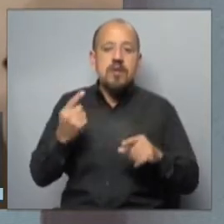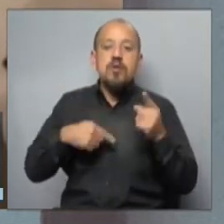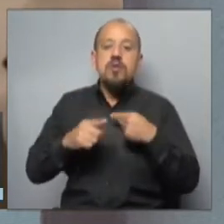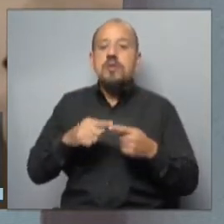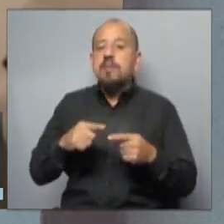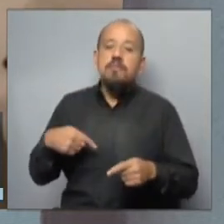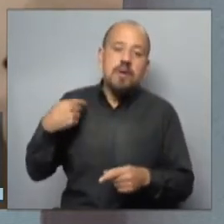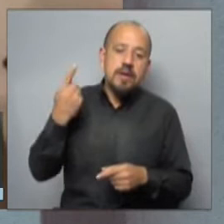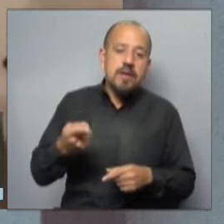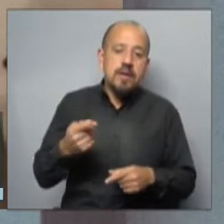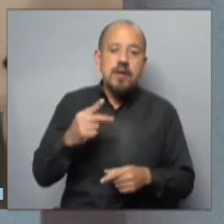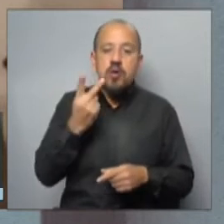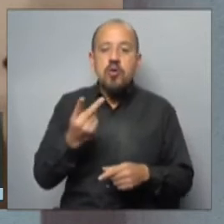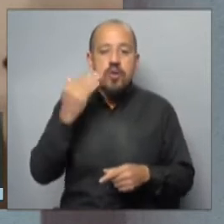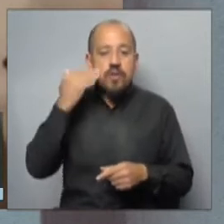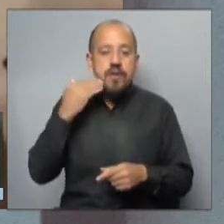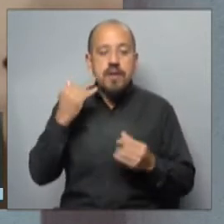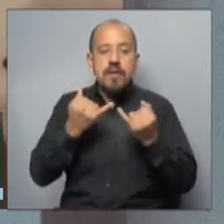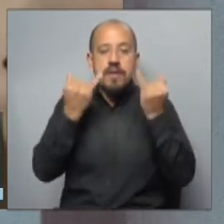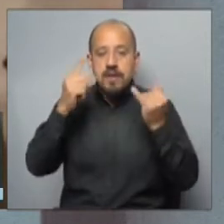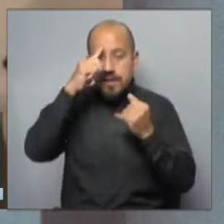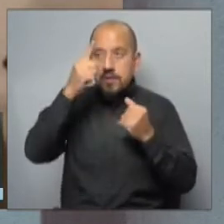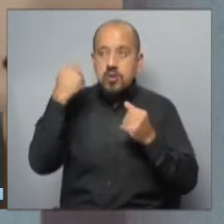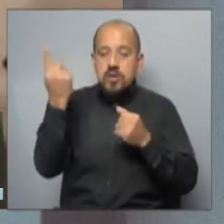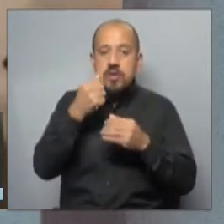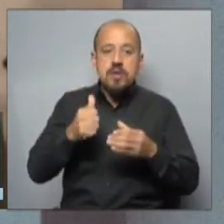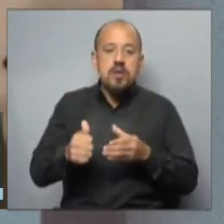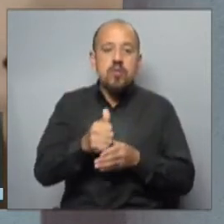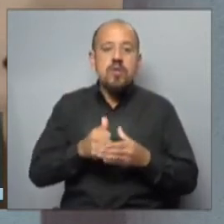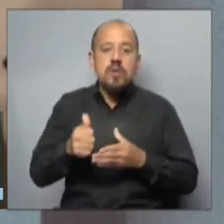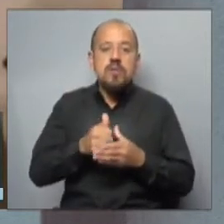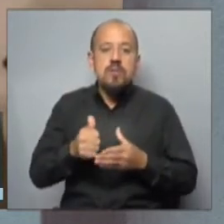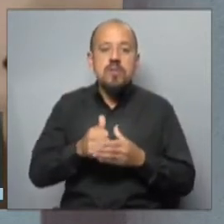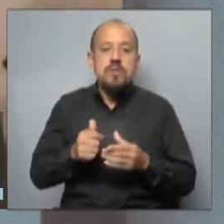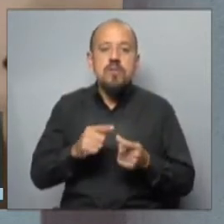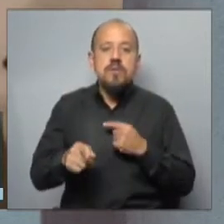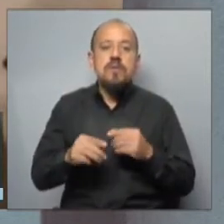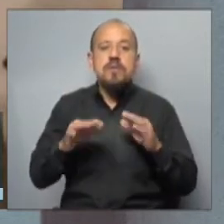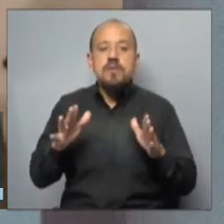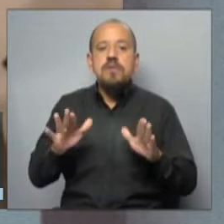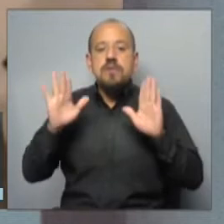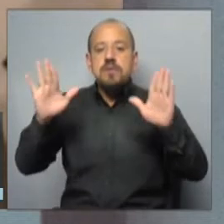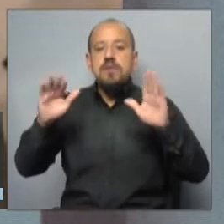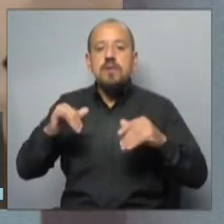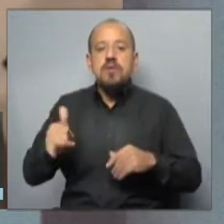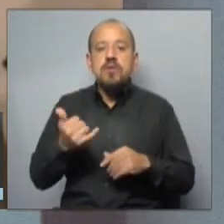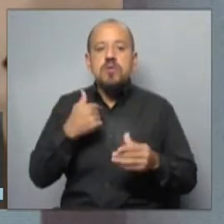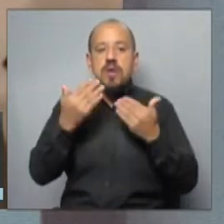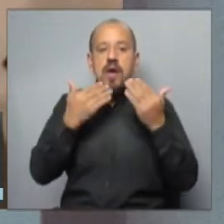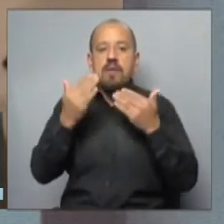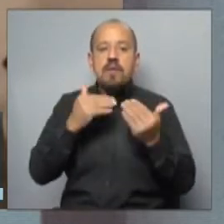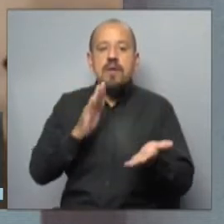2 de abril día internacional del autismo por ejemplo azul poner por su lento ventana habla sobre autismo